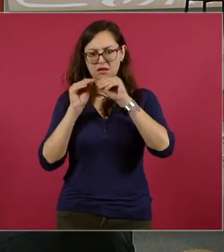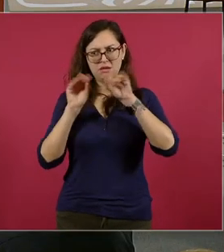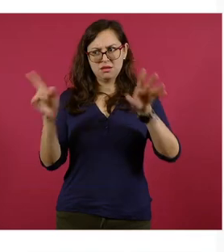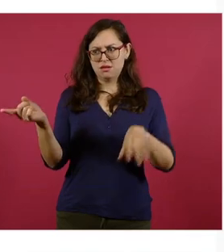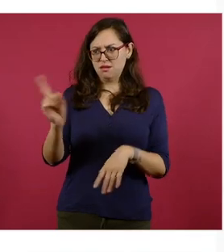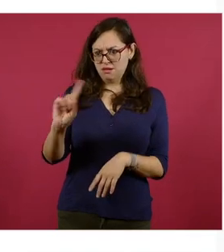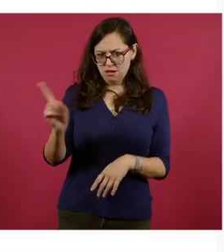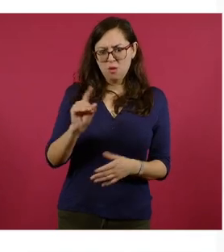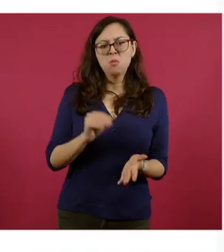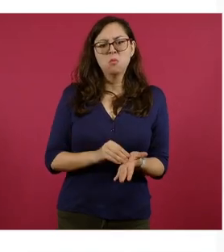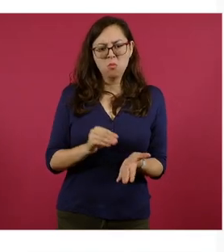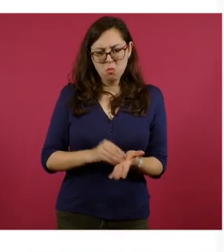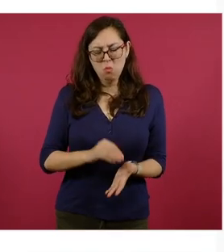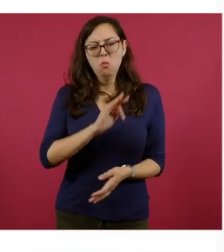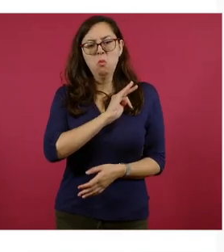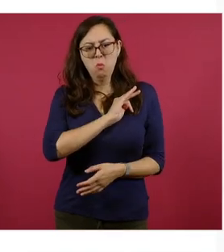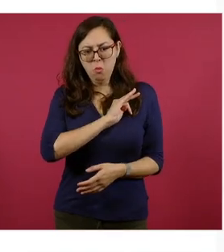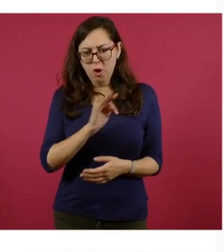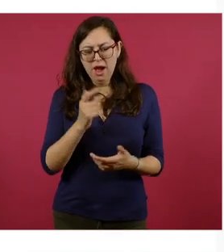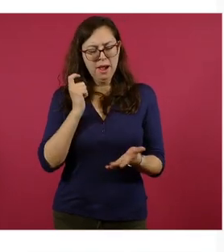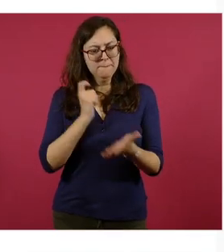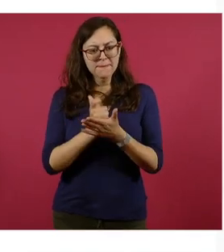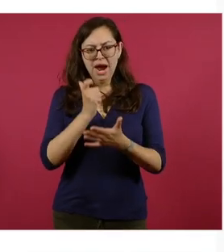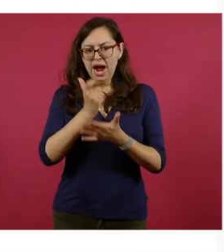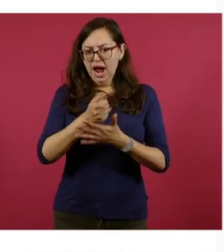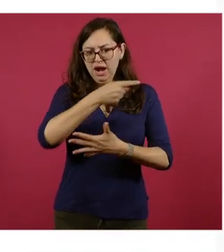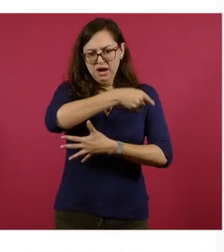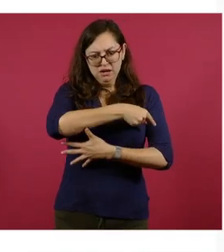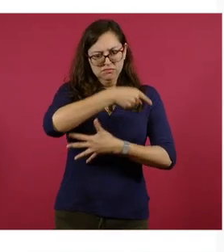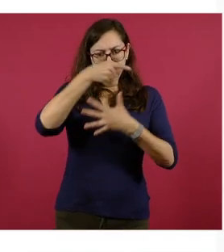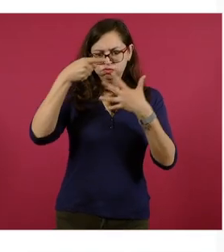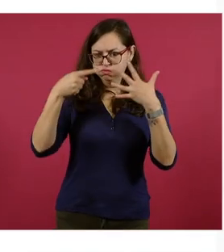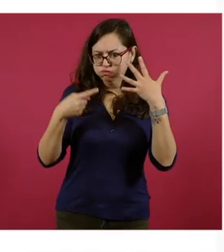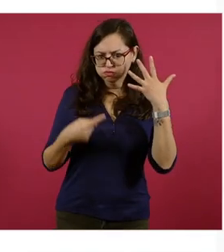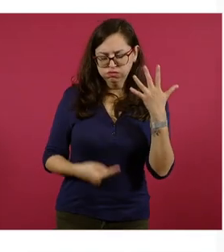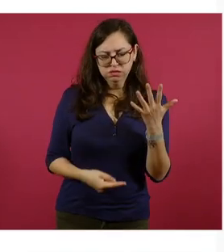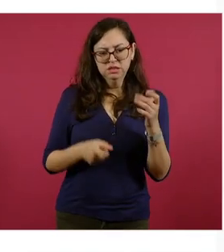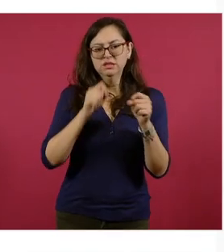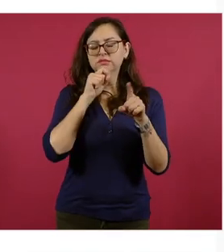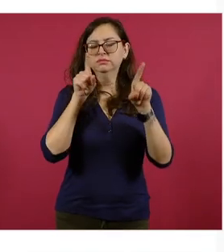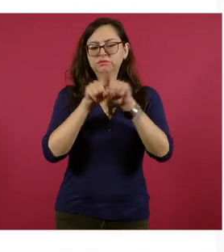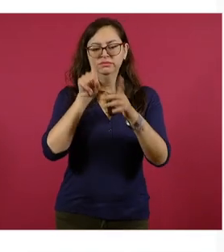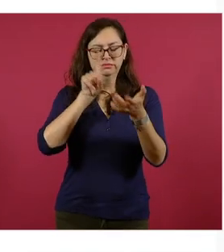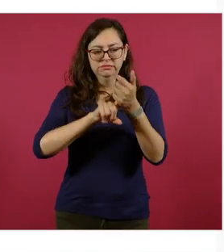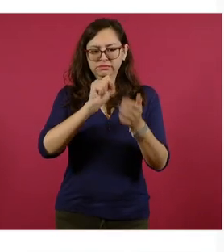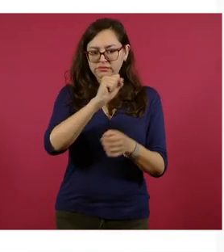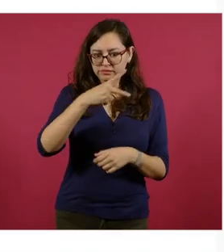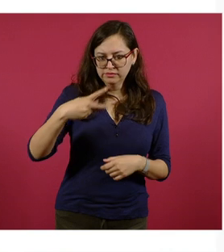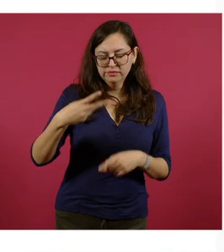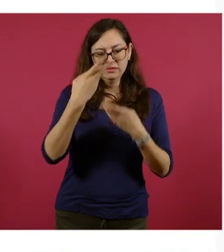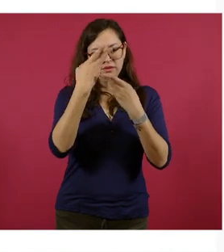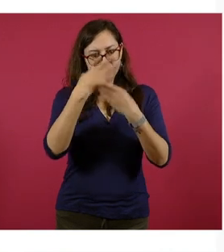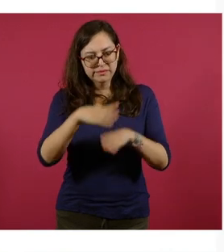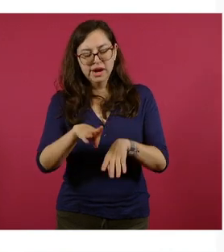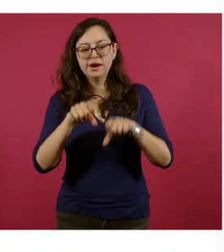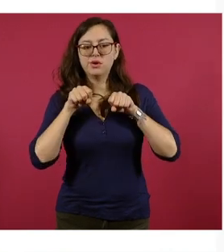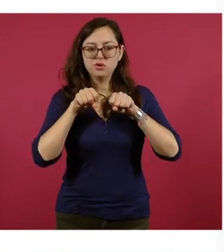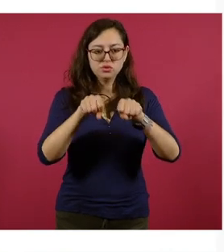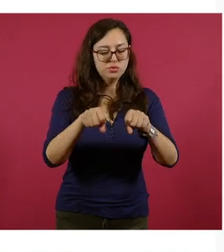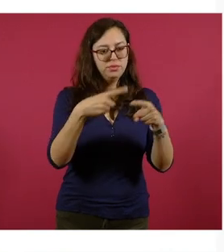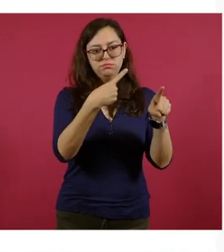comercios autorizados, tiendas de conveniencia, bancos y en la aplicación para teléfonos móviles CFE Contigo. La segunda